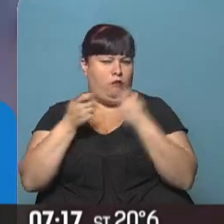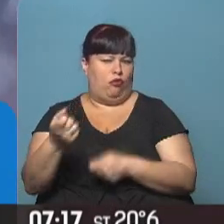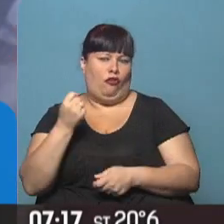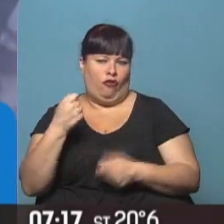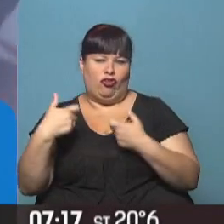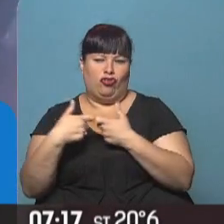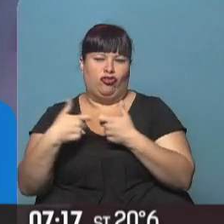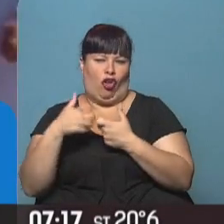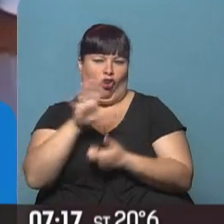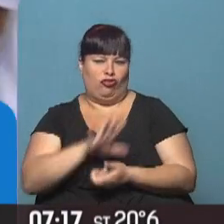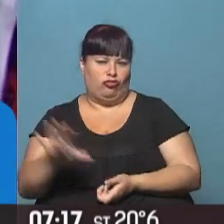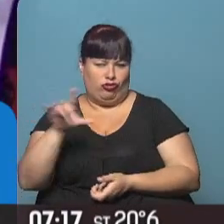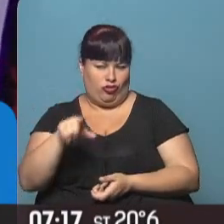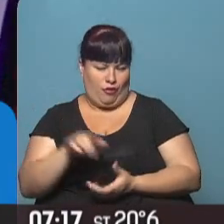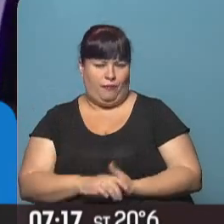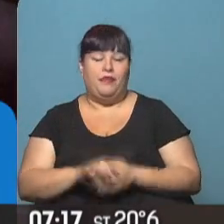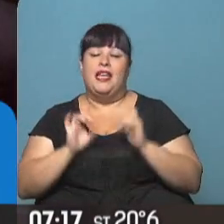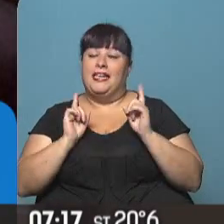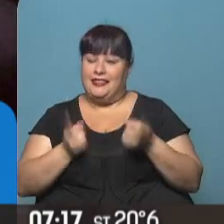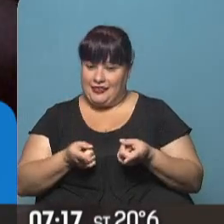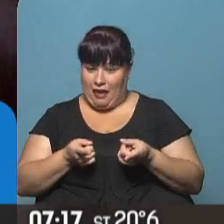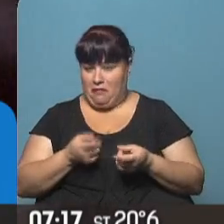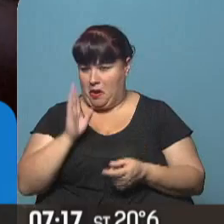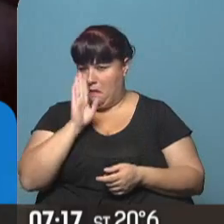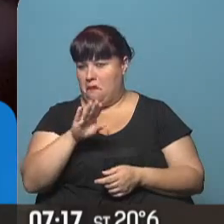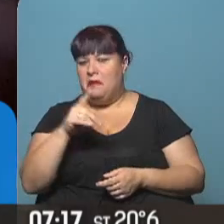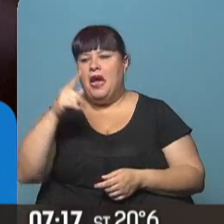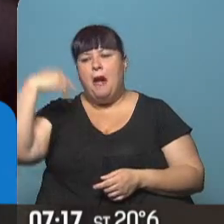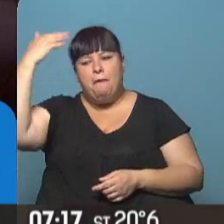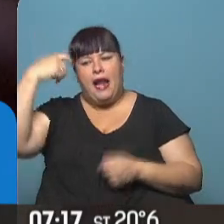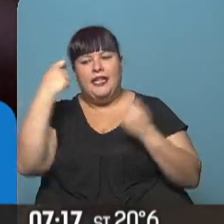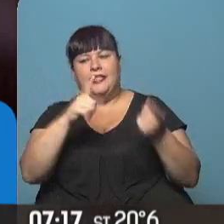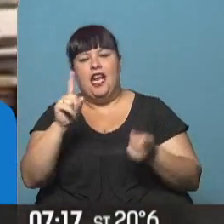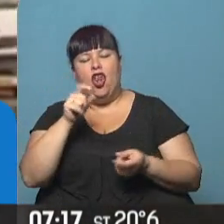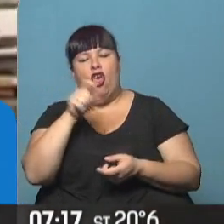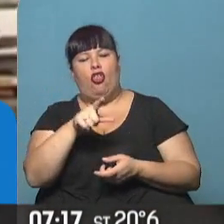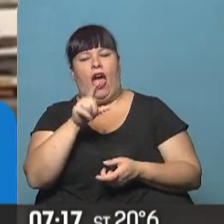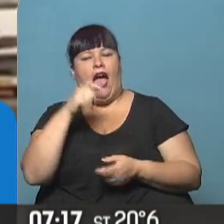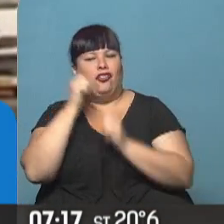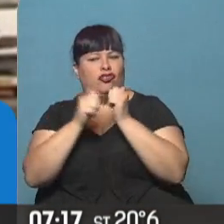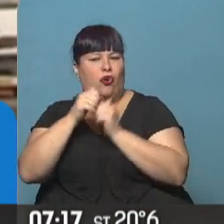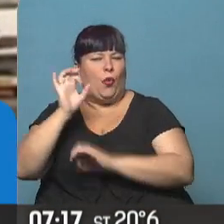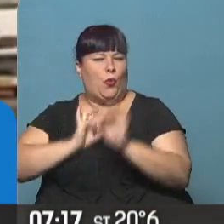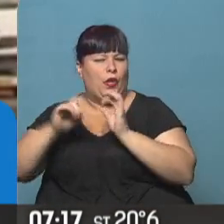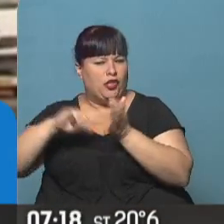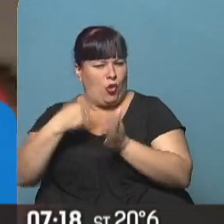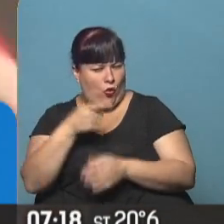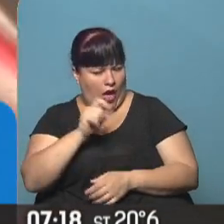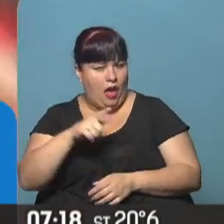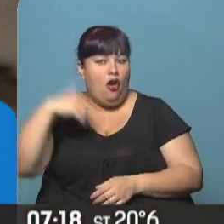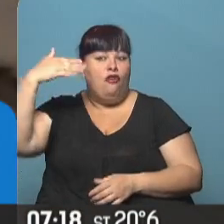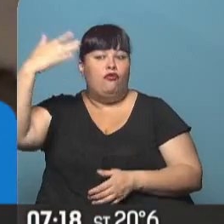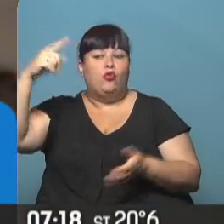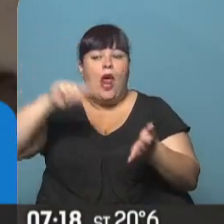su socio en la región. También niega a Palestina su derecho histórico a la pertenencia de la milenaria ciudad,